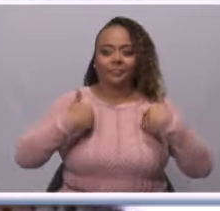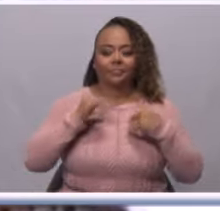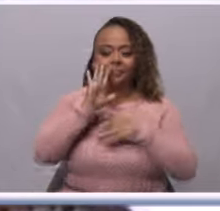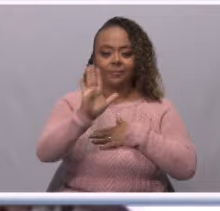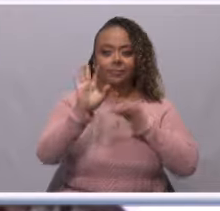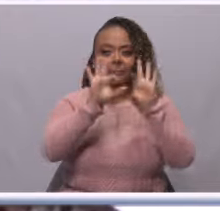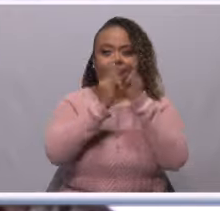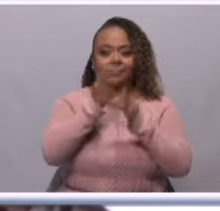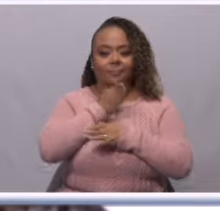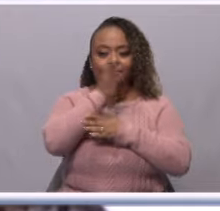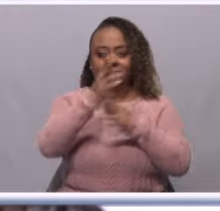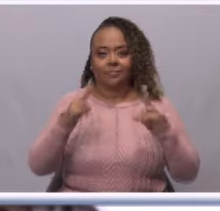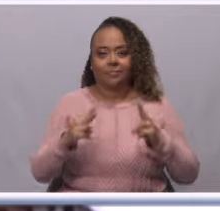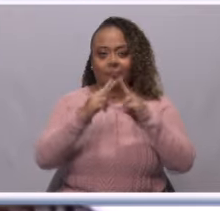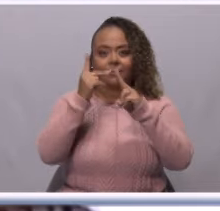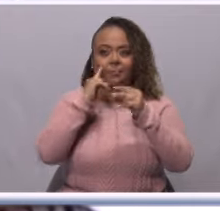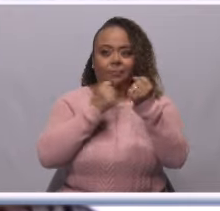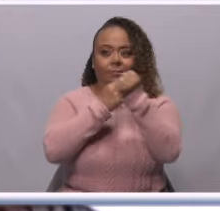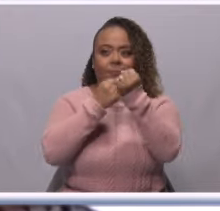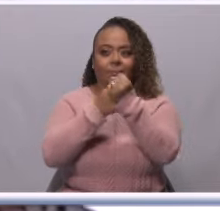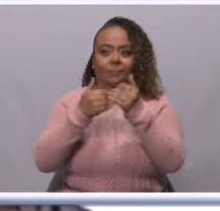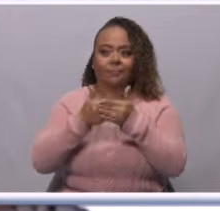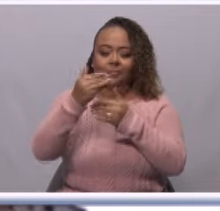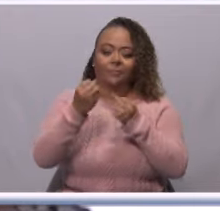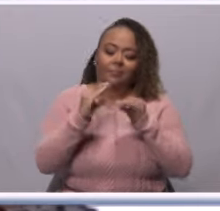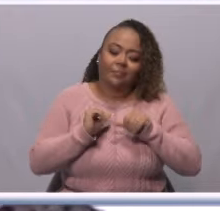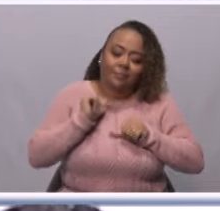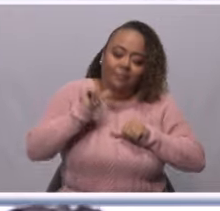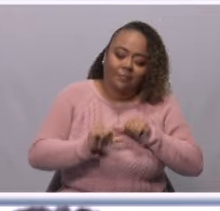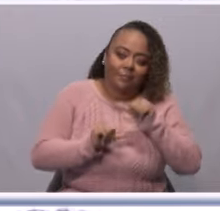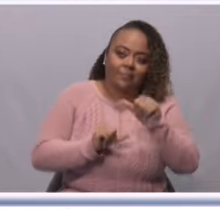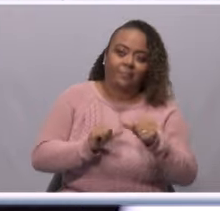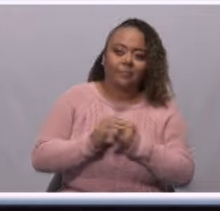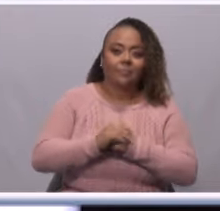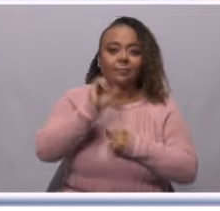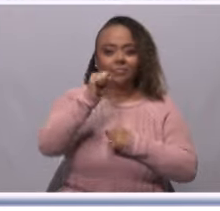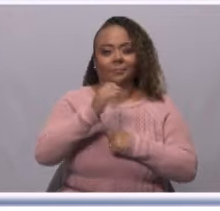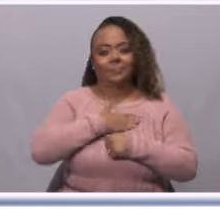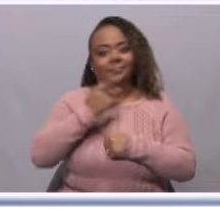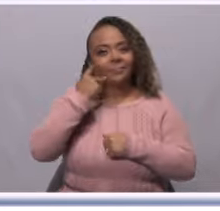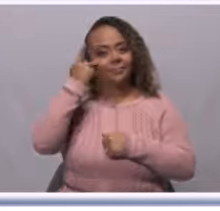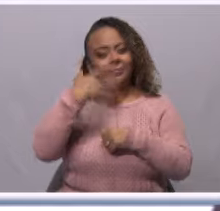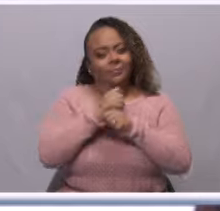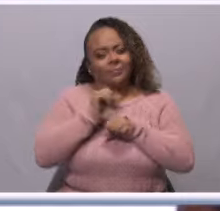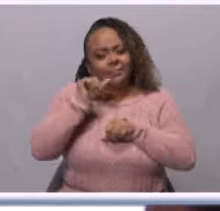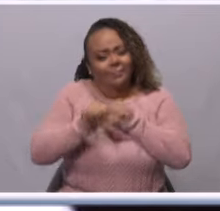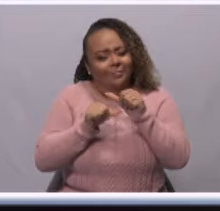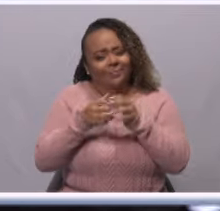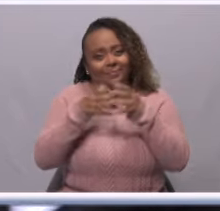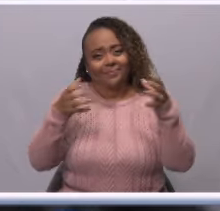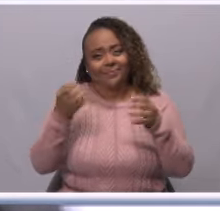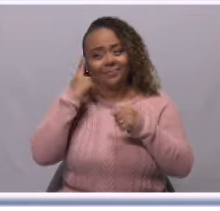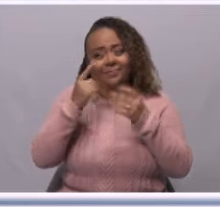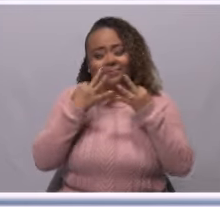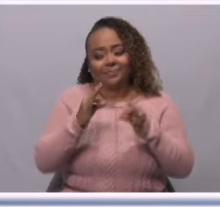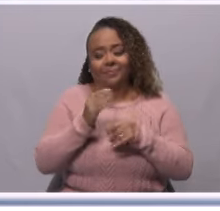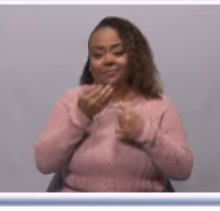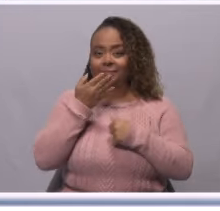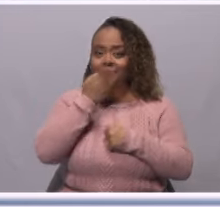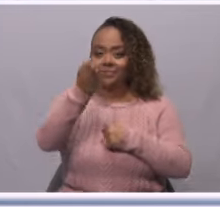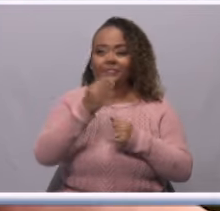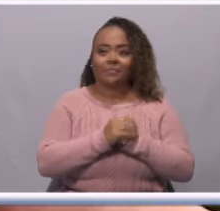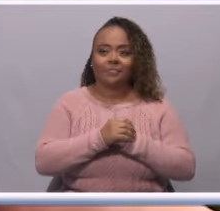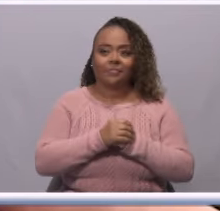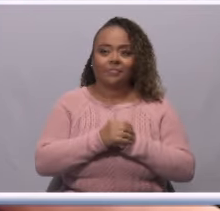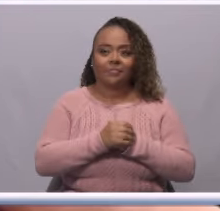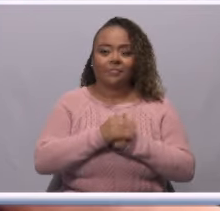familia irá a París a apoyarla, después de mucho esfuerzo. Sí, pues mis padres están haciendo un esfuerzo muy grande para intentar ir. Tengo